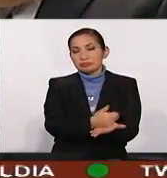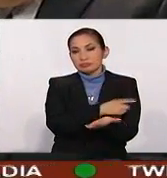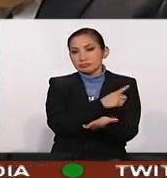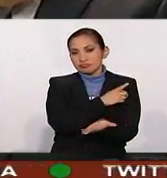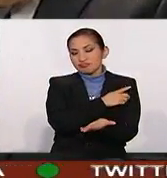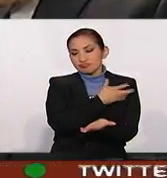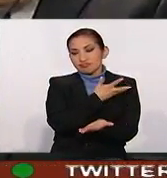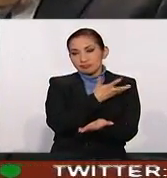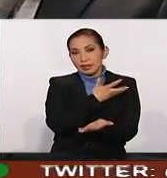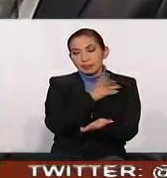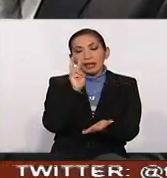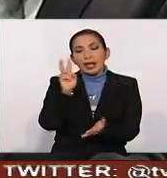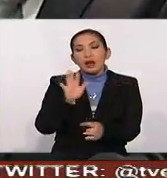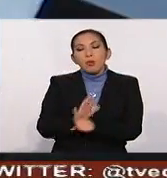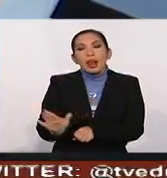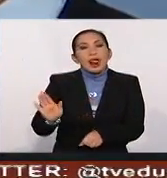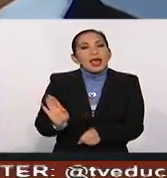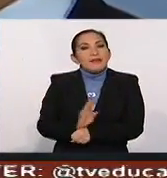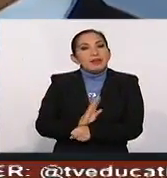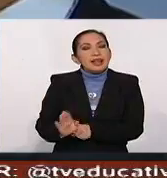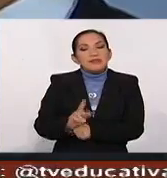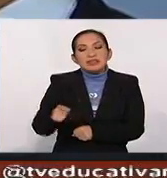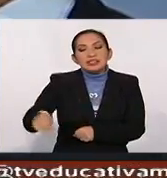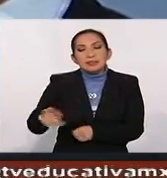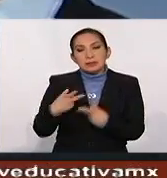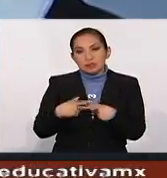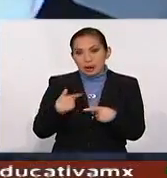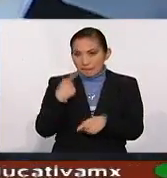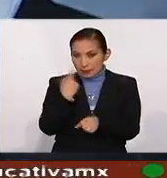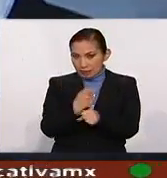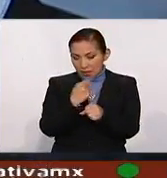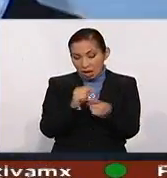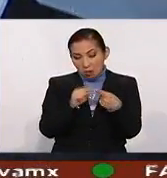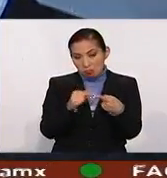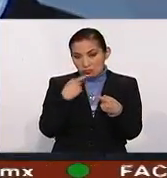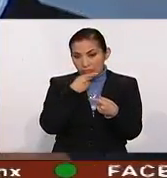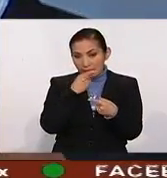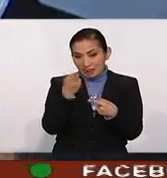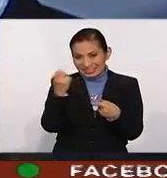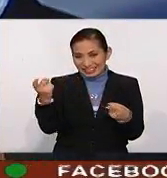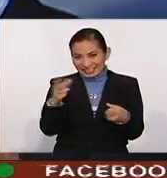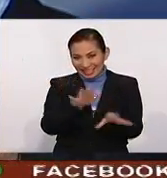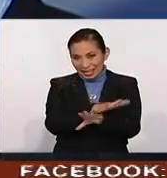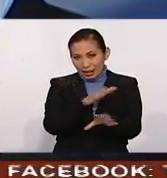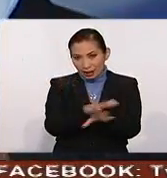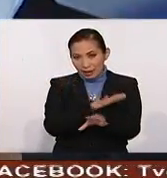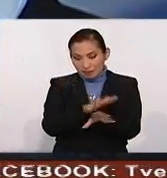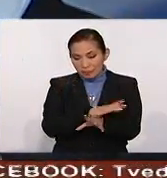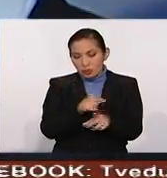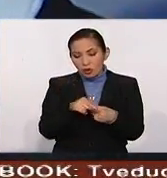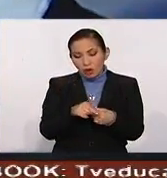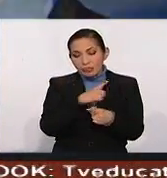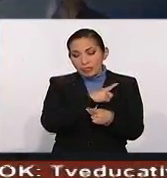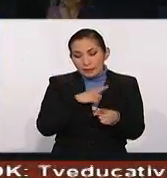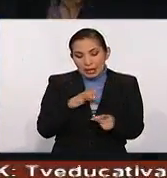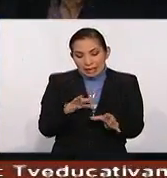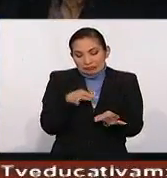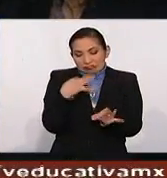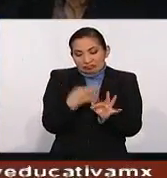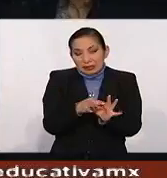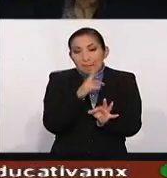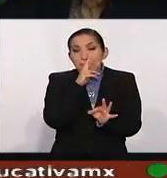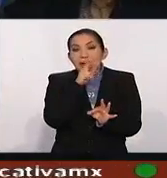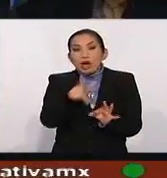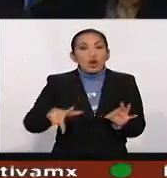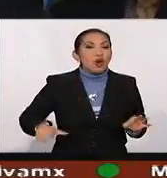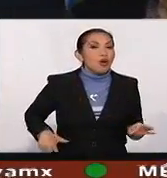ver en qué beneficia a los habitantes. En primer lugar, yo diría que esta reforma tiene que consolidarse en un mejor